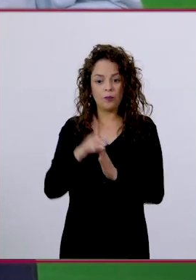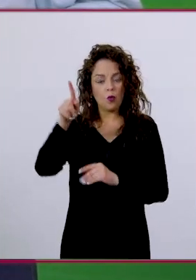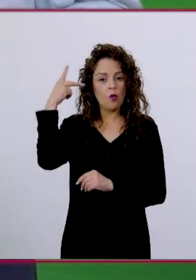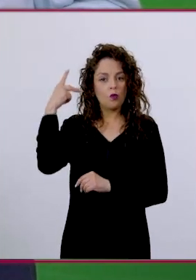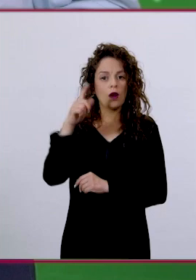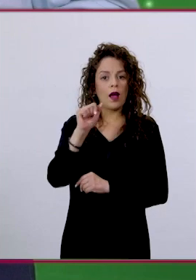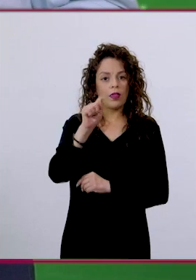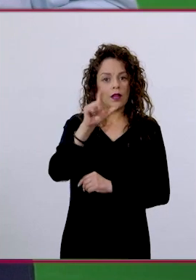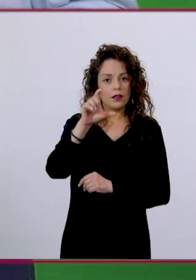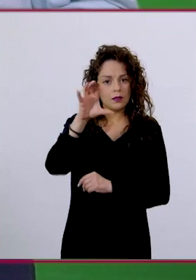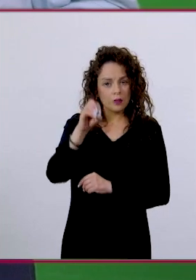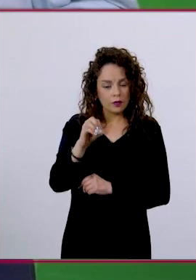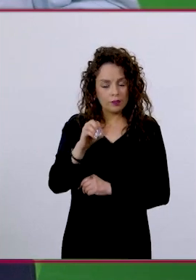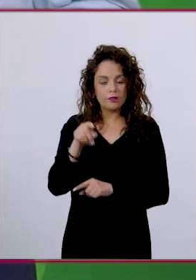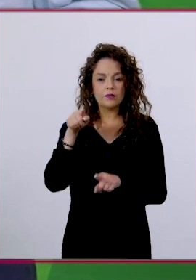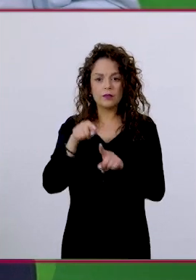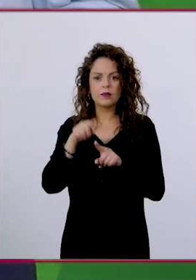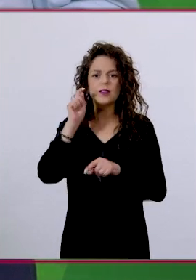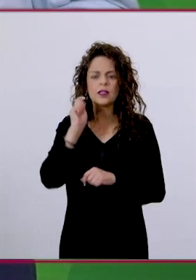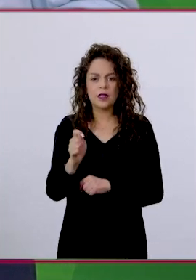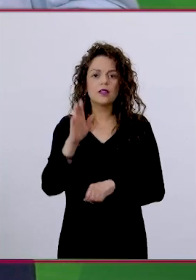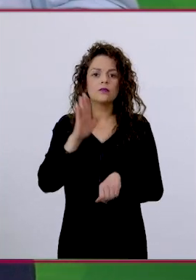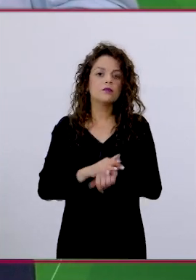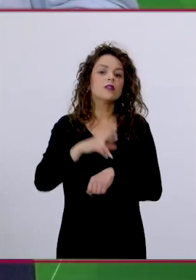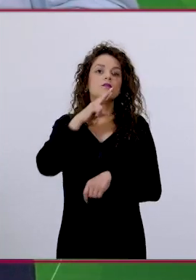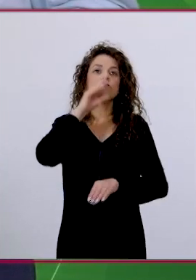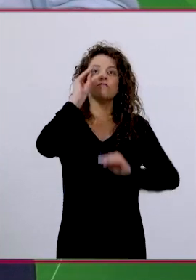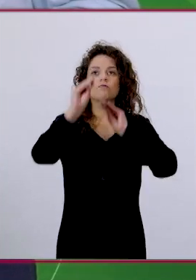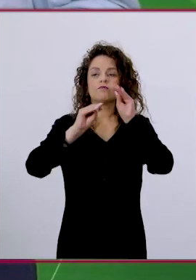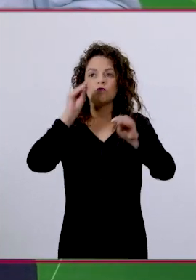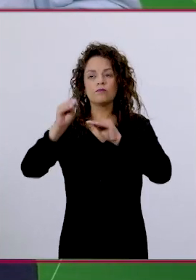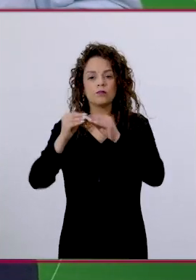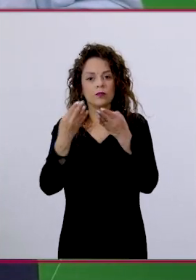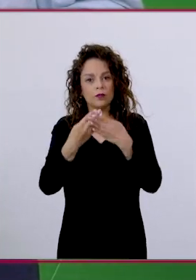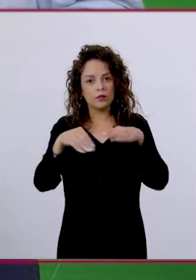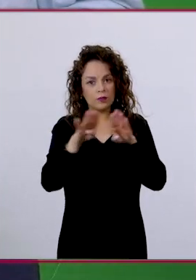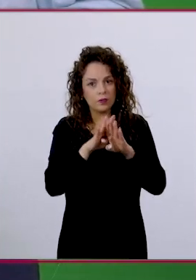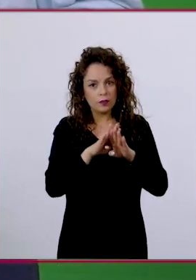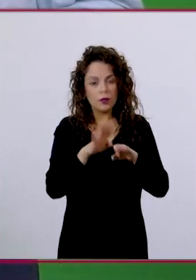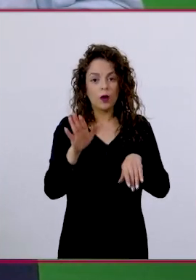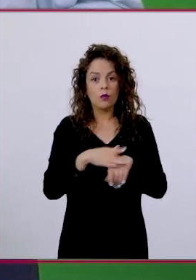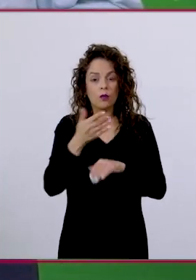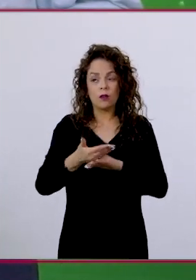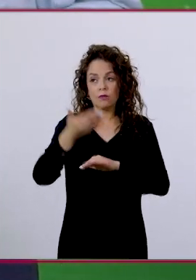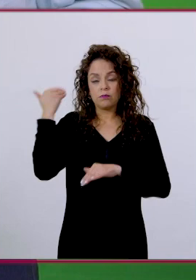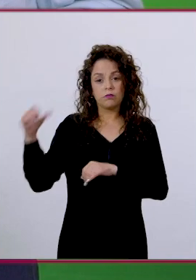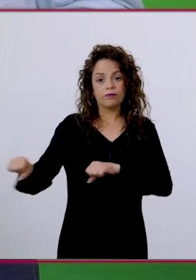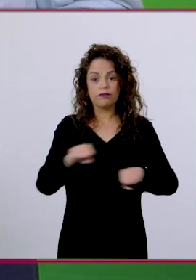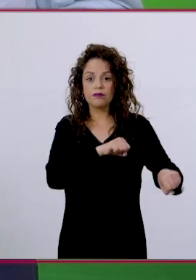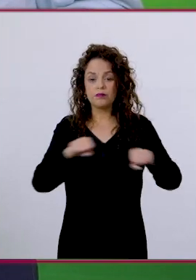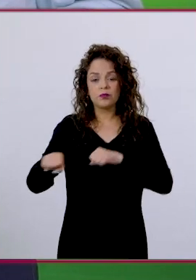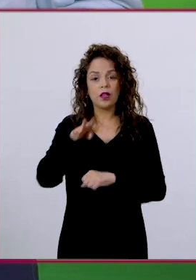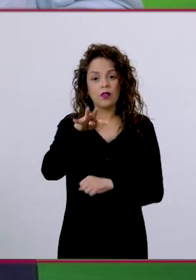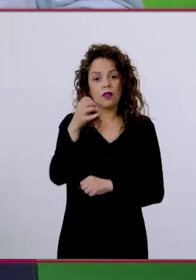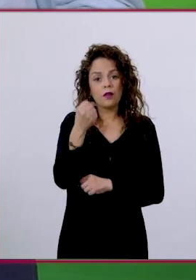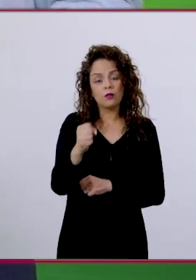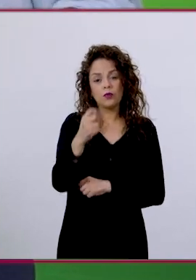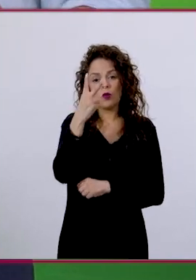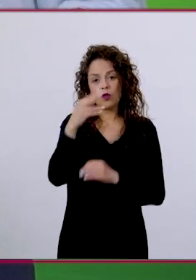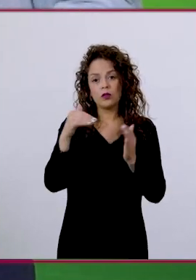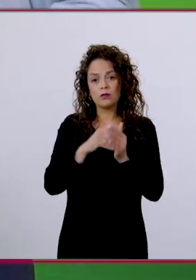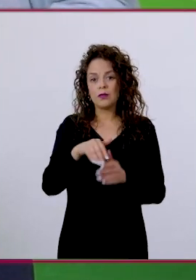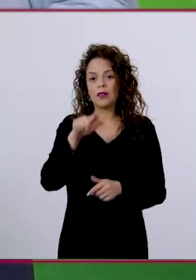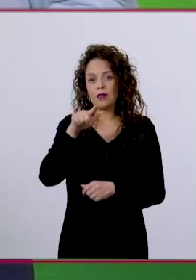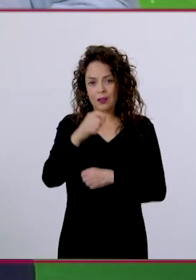Puebla. Está enfocada al mejoramiento de viviendas que sufrieron daños como consecuencia del sismo del 19 de septiembre del 2017.